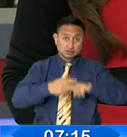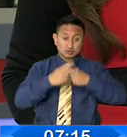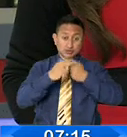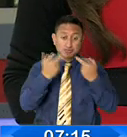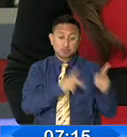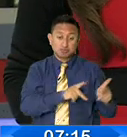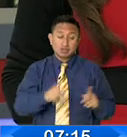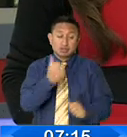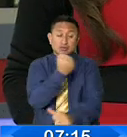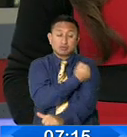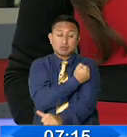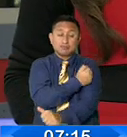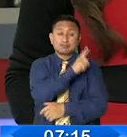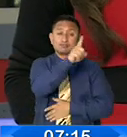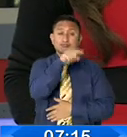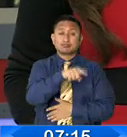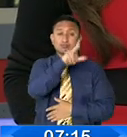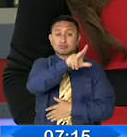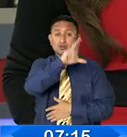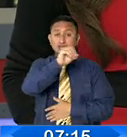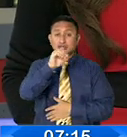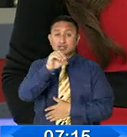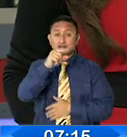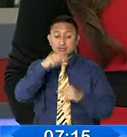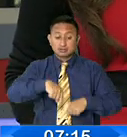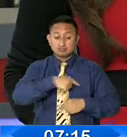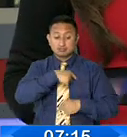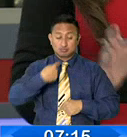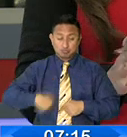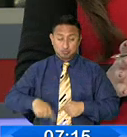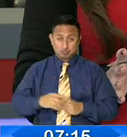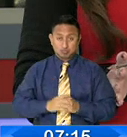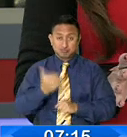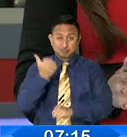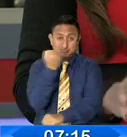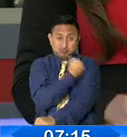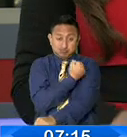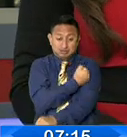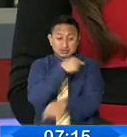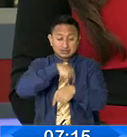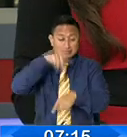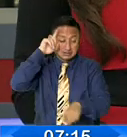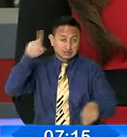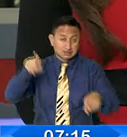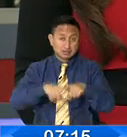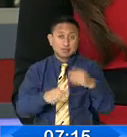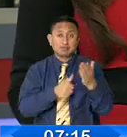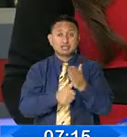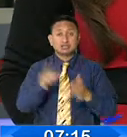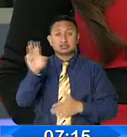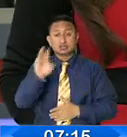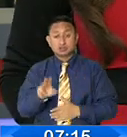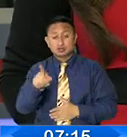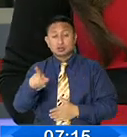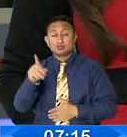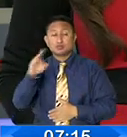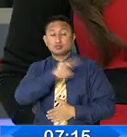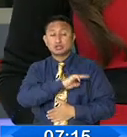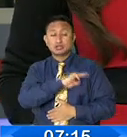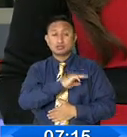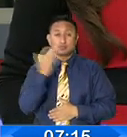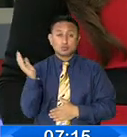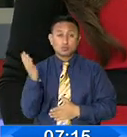con 1.300 dosis de la farmacéutica china Sinovac. Esto como parte del convenio entre el Ministerio de Salud y el municipio de la ciudad.